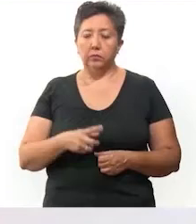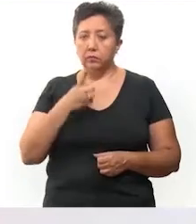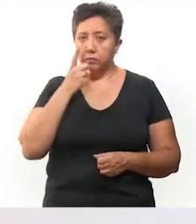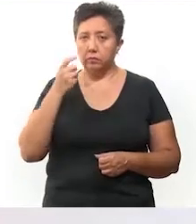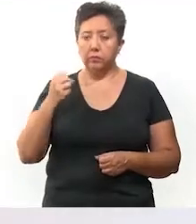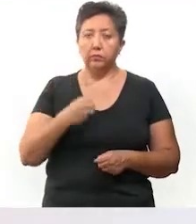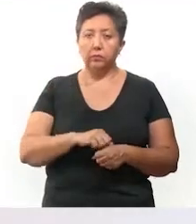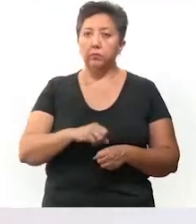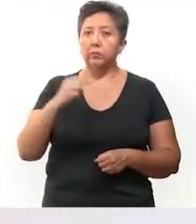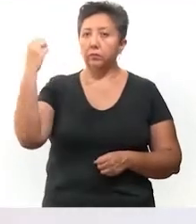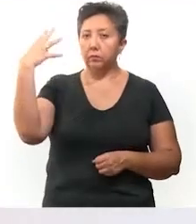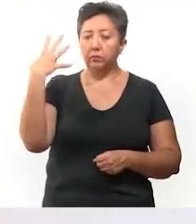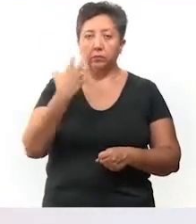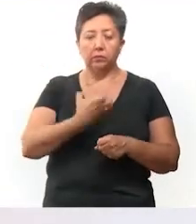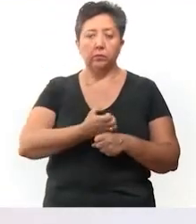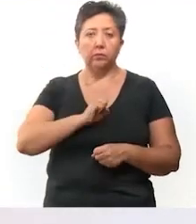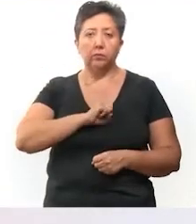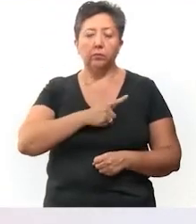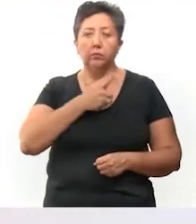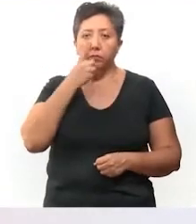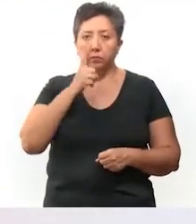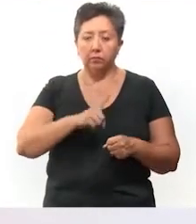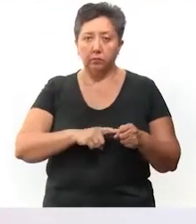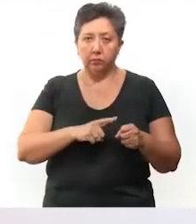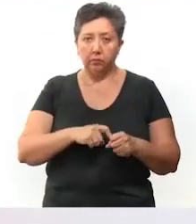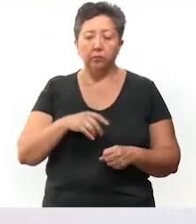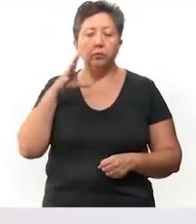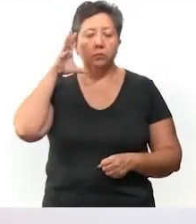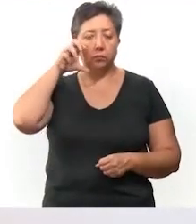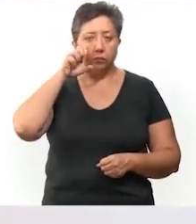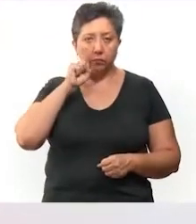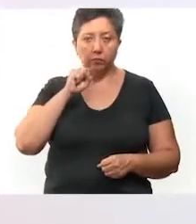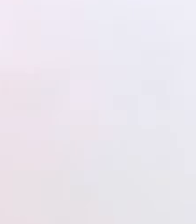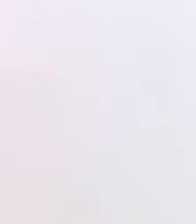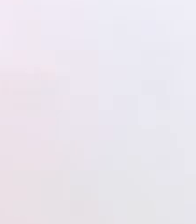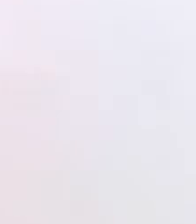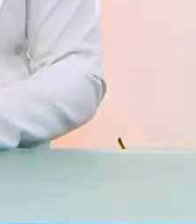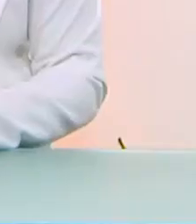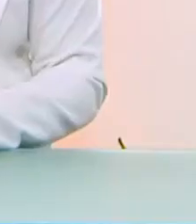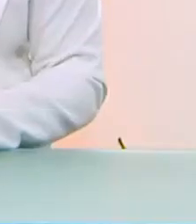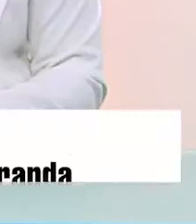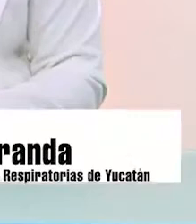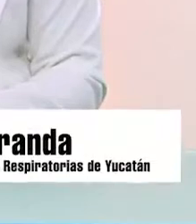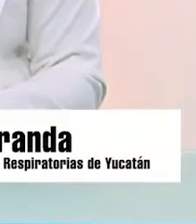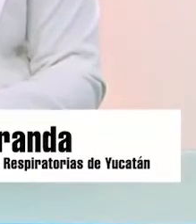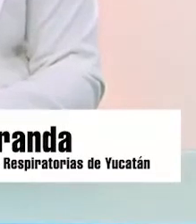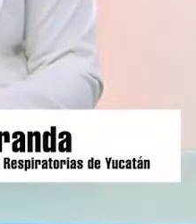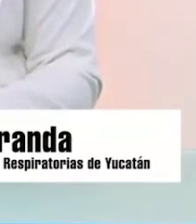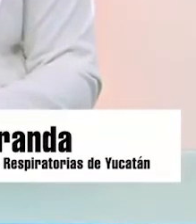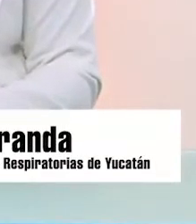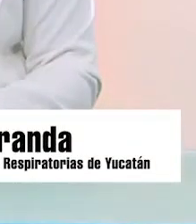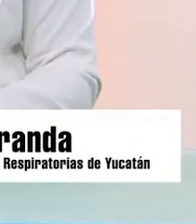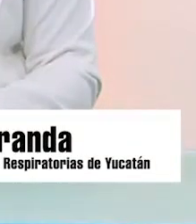Los indicadores semanales del Semáforo Estatal de Salud marcan color naranja. Este es el informe del día de hoy, doctora.